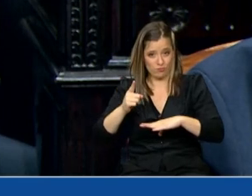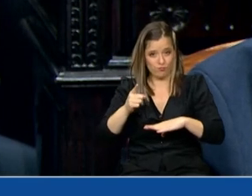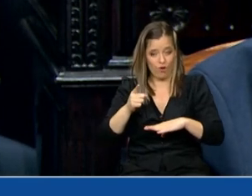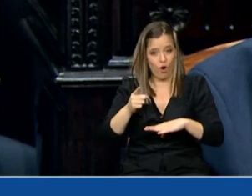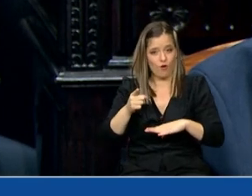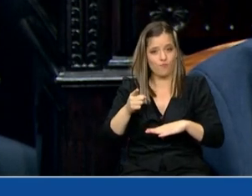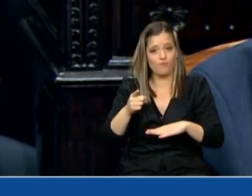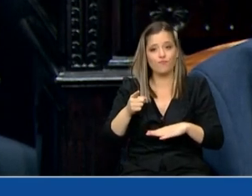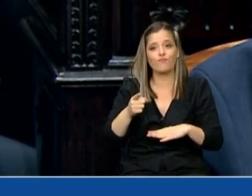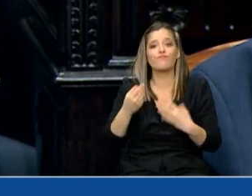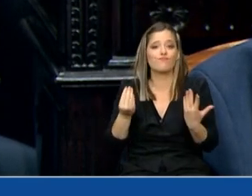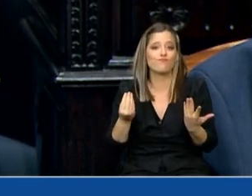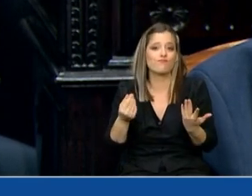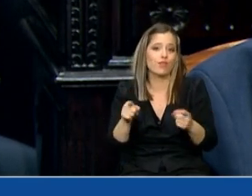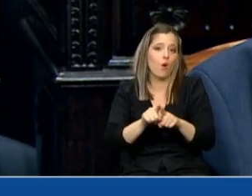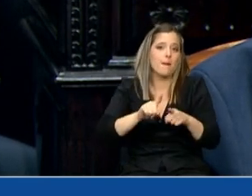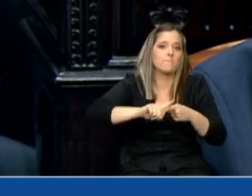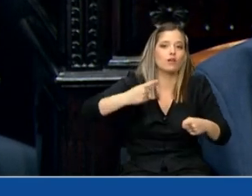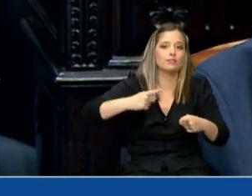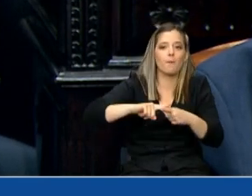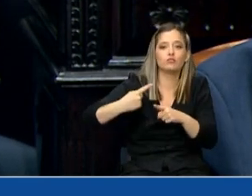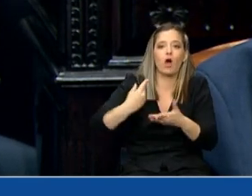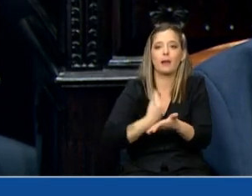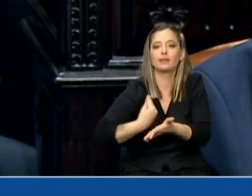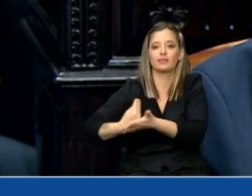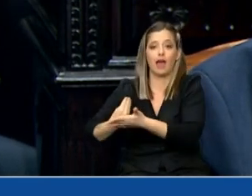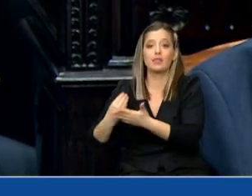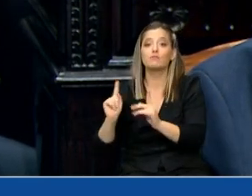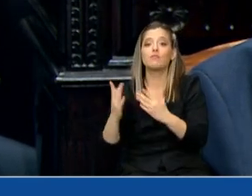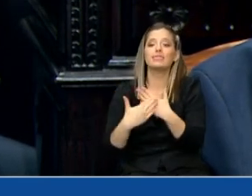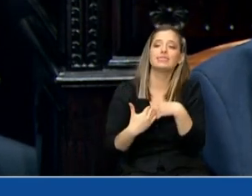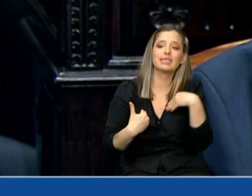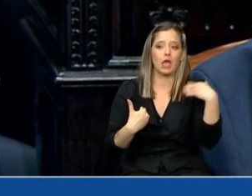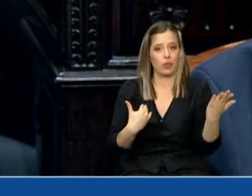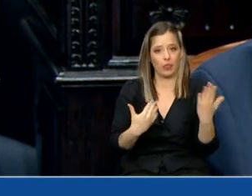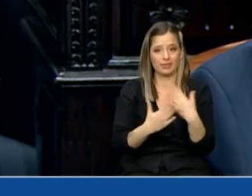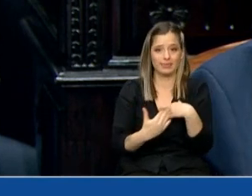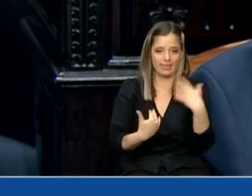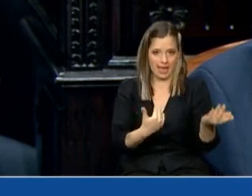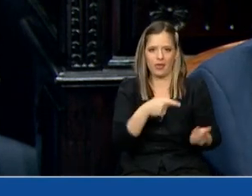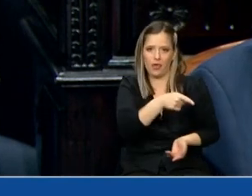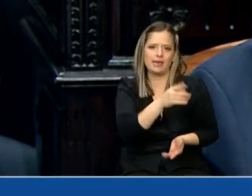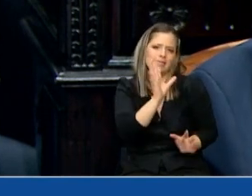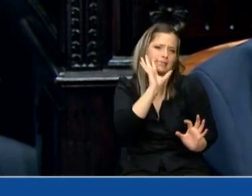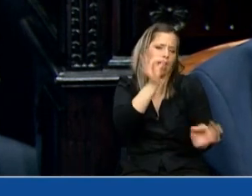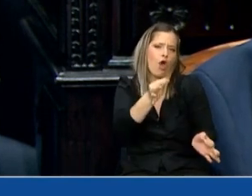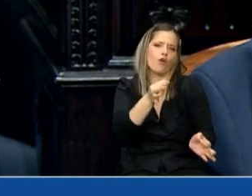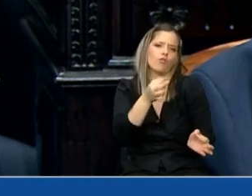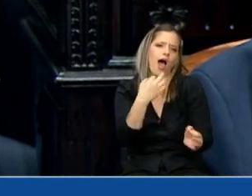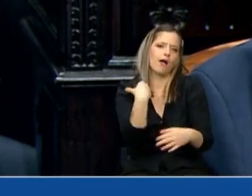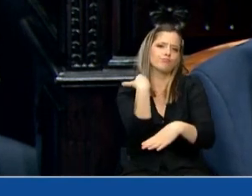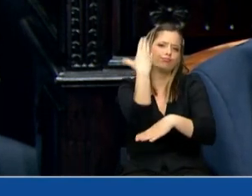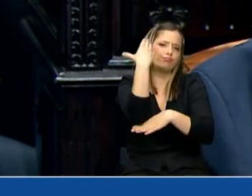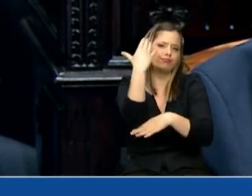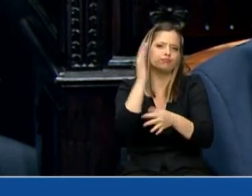parte de la representación política argentina, la izquierda, cómo se amparan en el